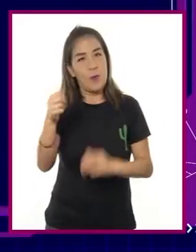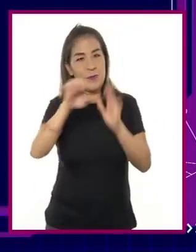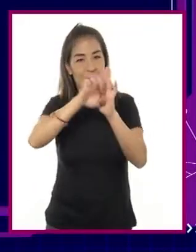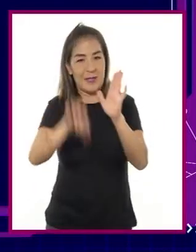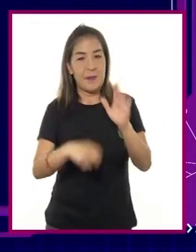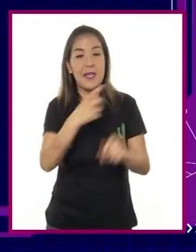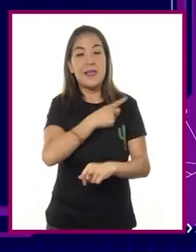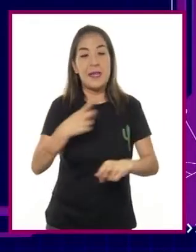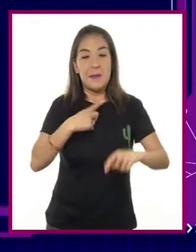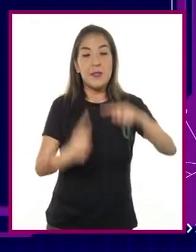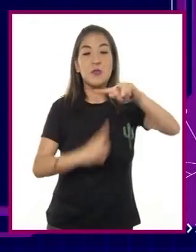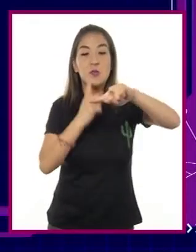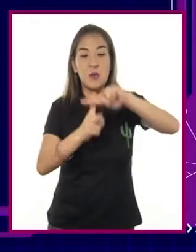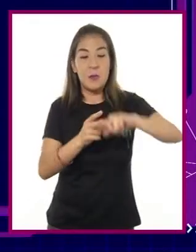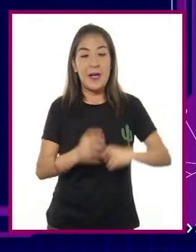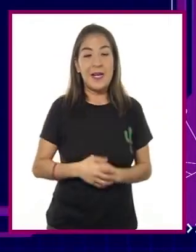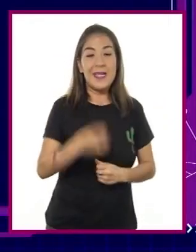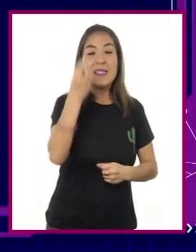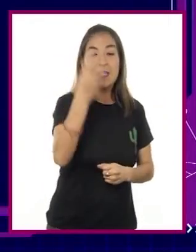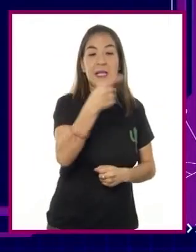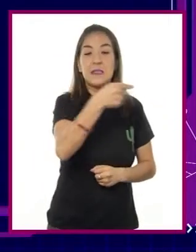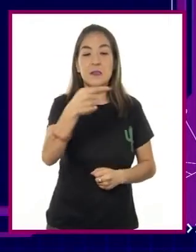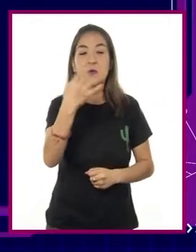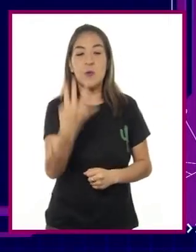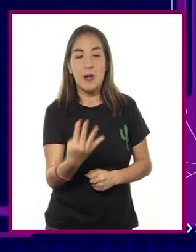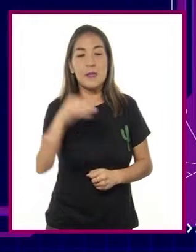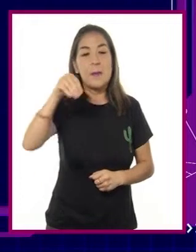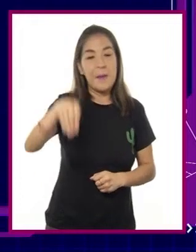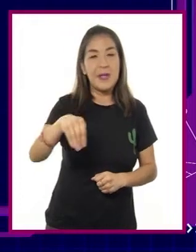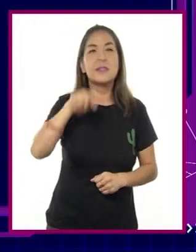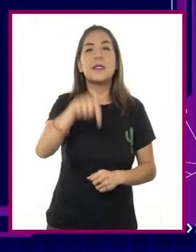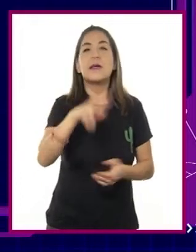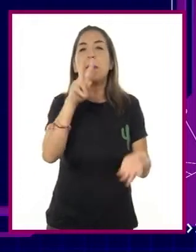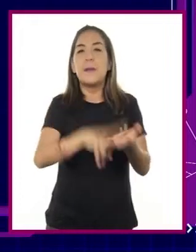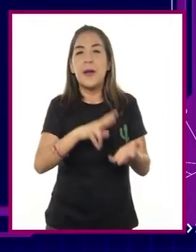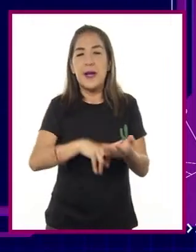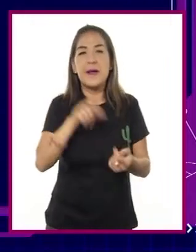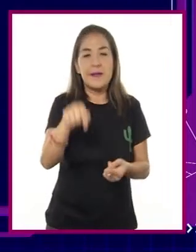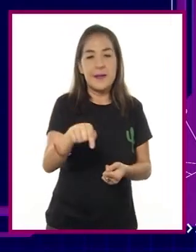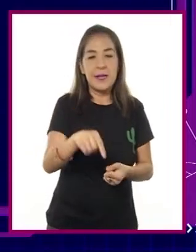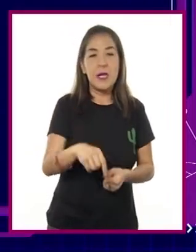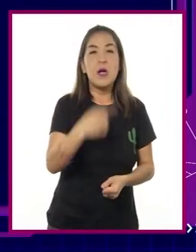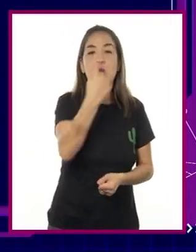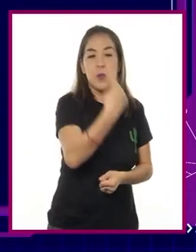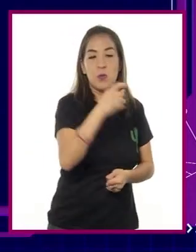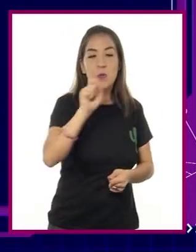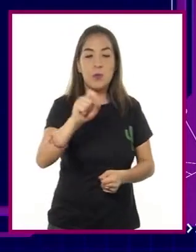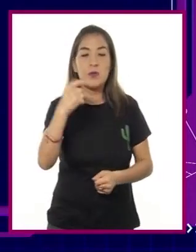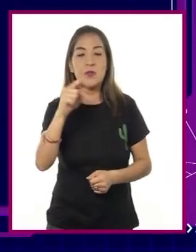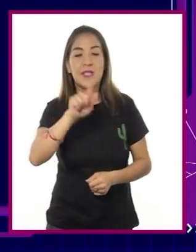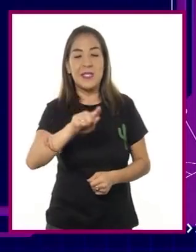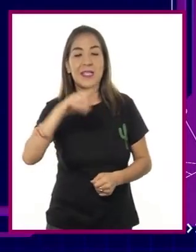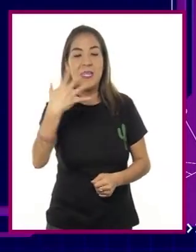debemos sumar 1 más 3 cuartos, lo que es equivalente a un entero 3 cuartos de m,